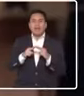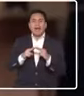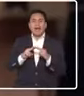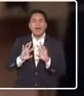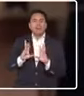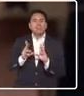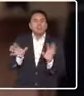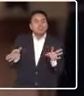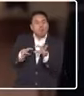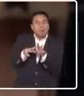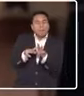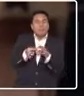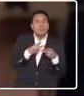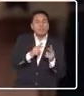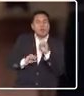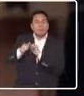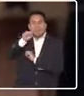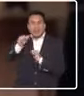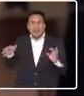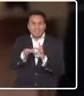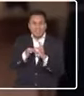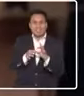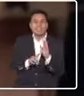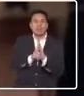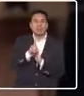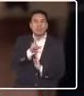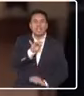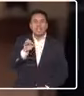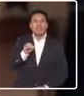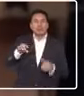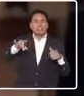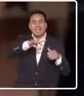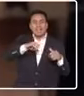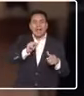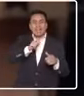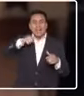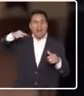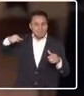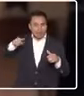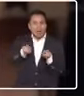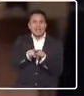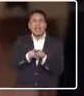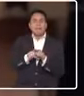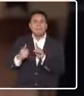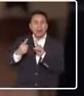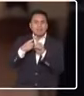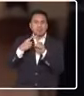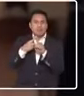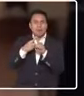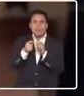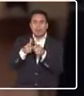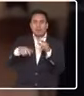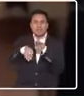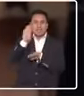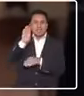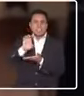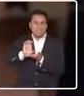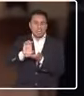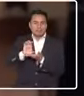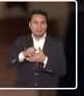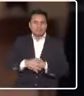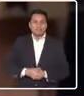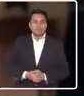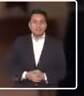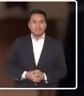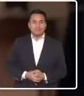asociación público-privada Que hará posible el desarrollo del litio en el salar de atacama con una participación mayoritaria del